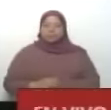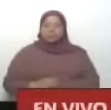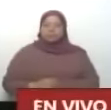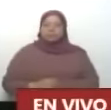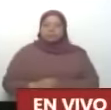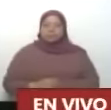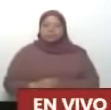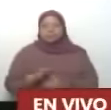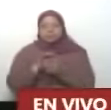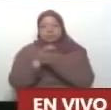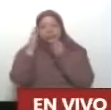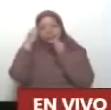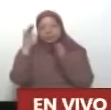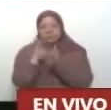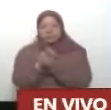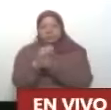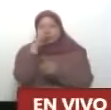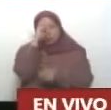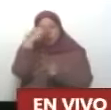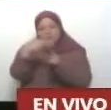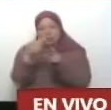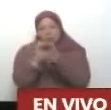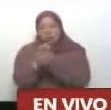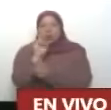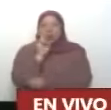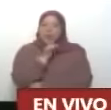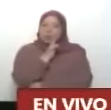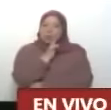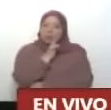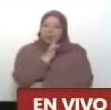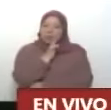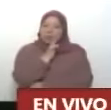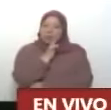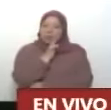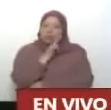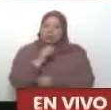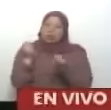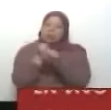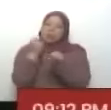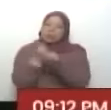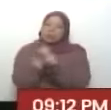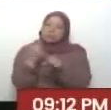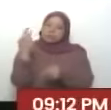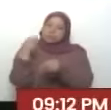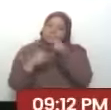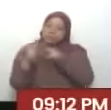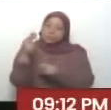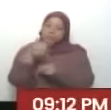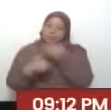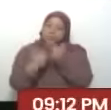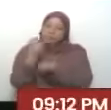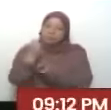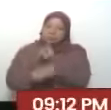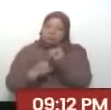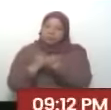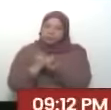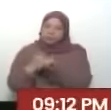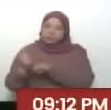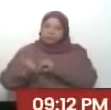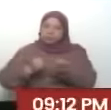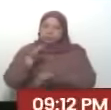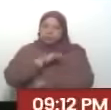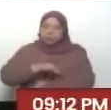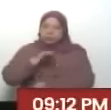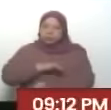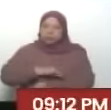Noya, honor eterno a su nombre. Bueno, Jennifer, hay que trabajar en construir las redes internacionales, movimiento